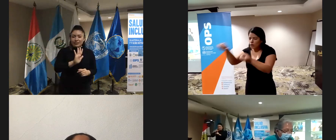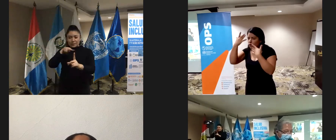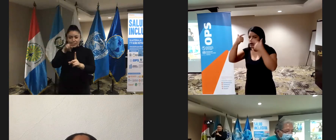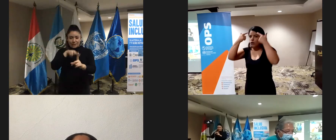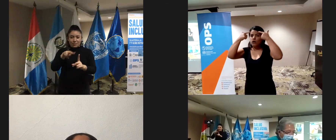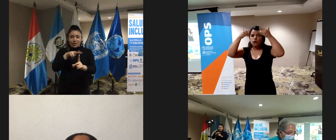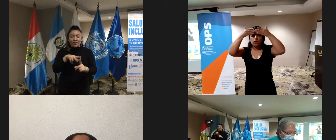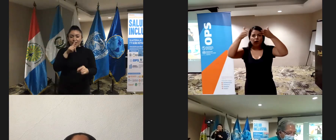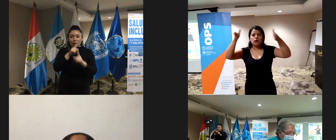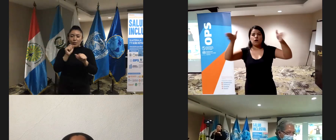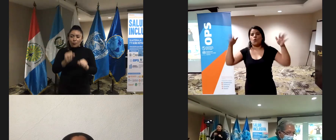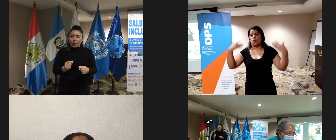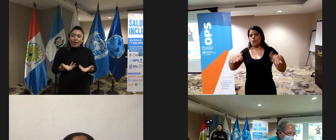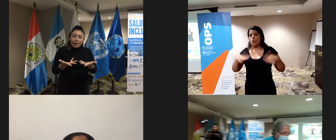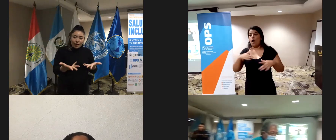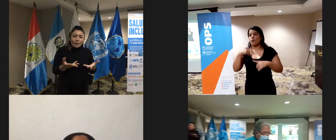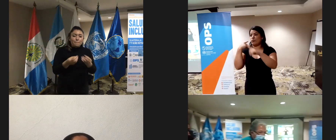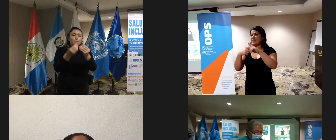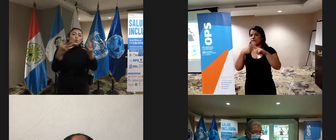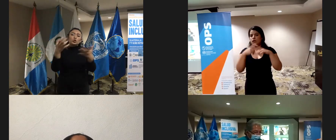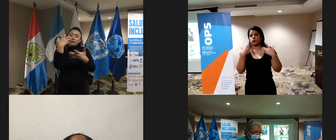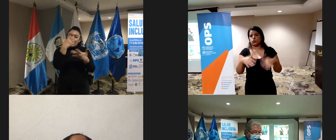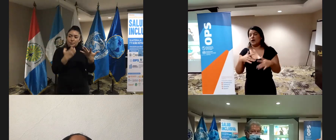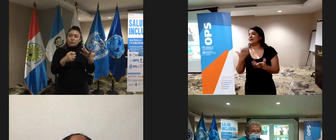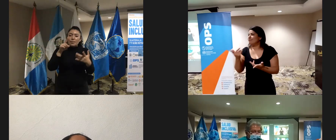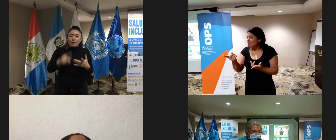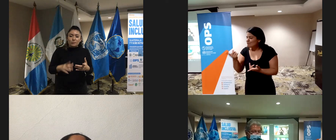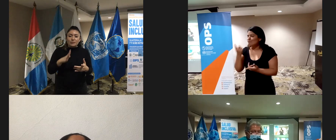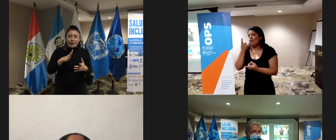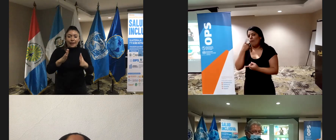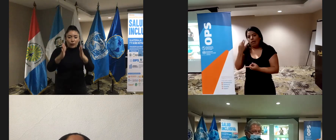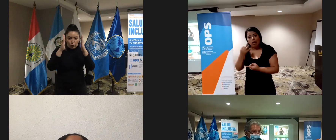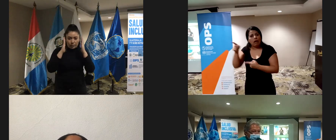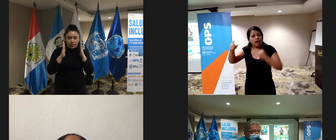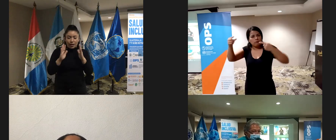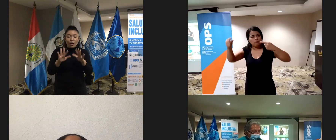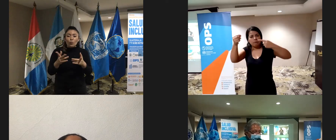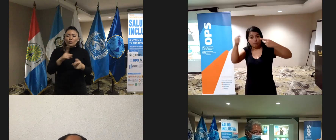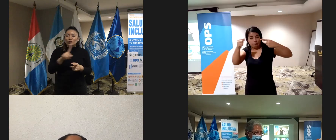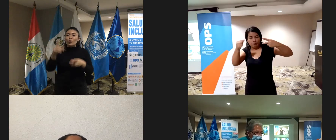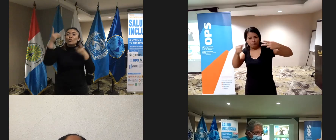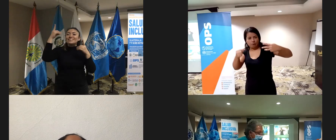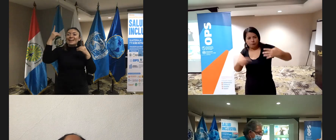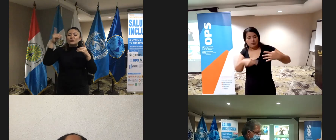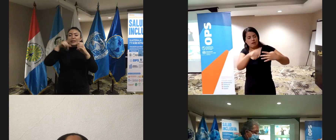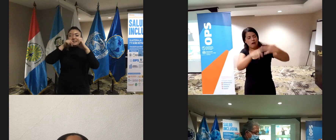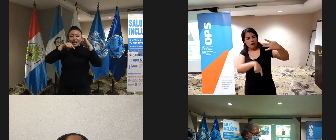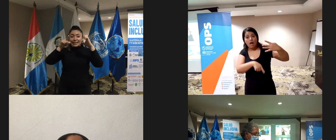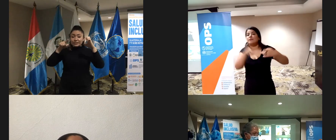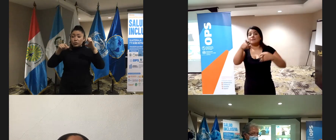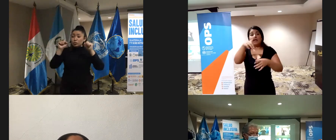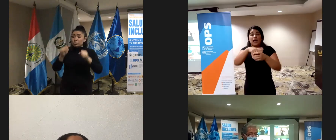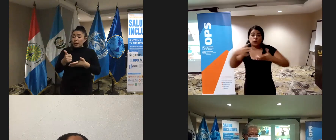e identificar muchos elementos que debemos tomar en cuenta, como son los datos estadísticos que nos